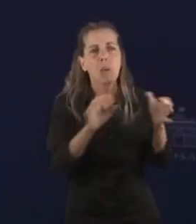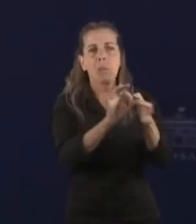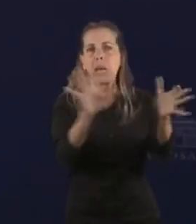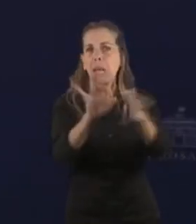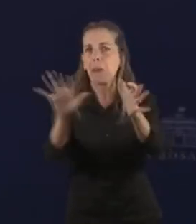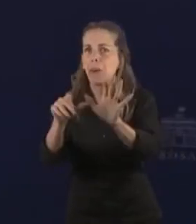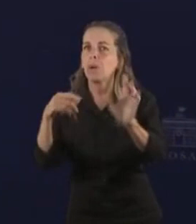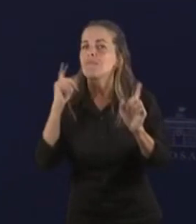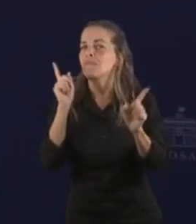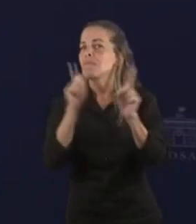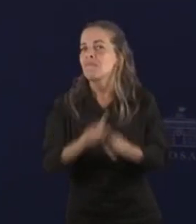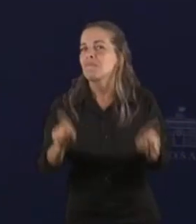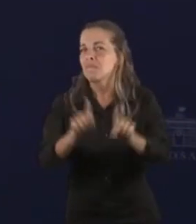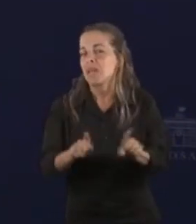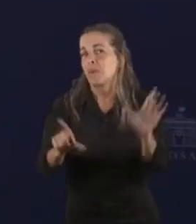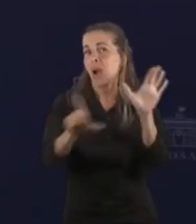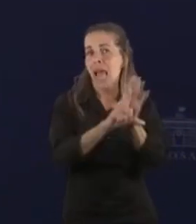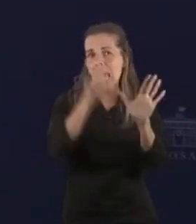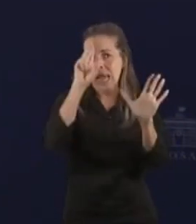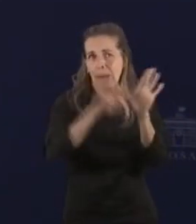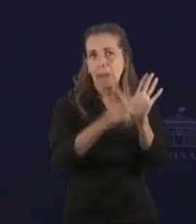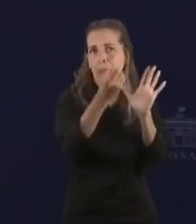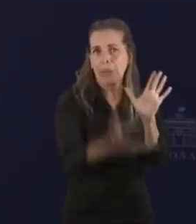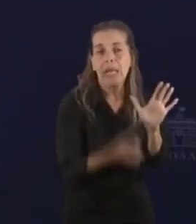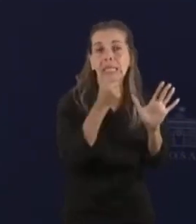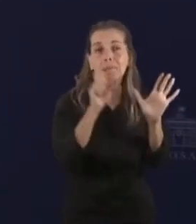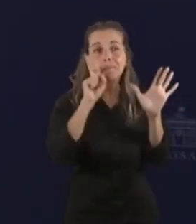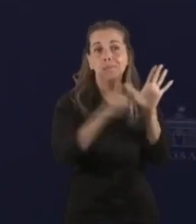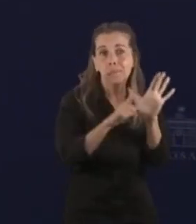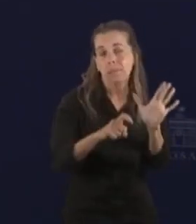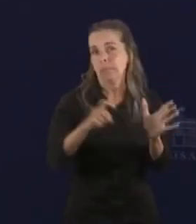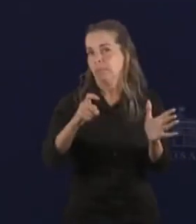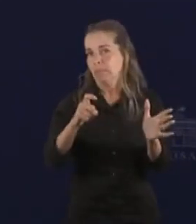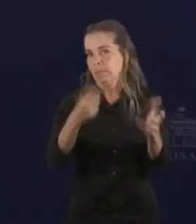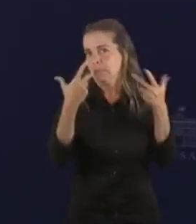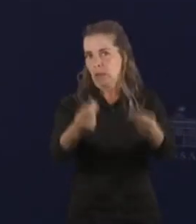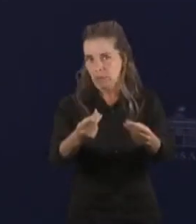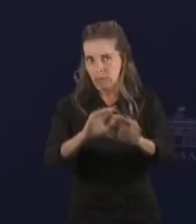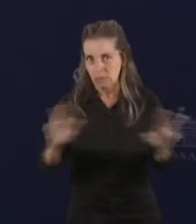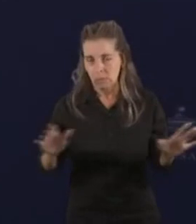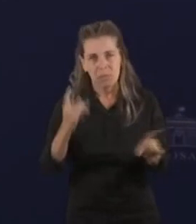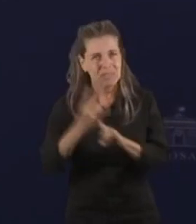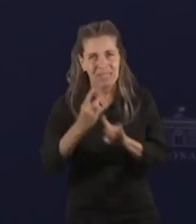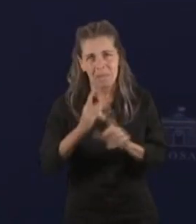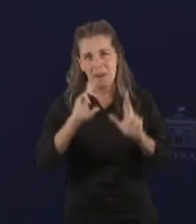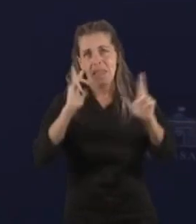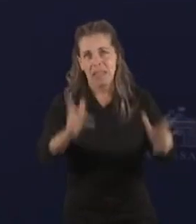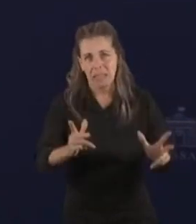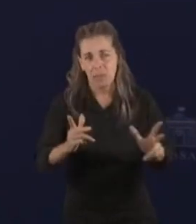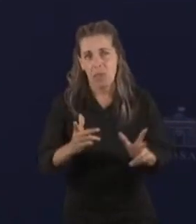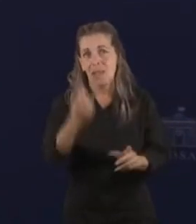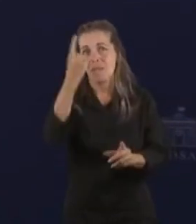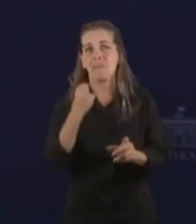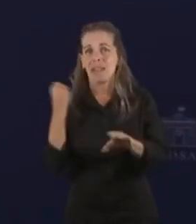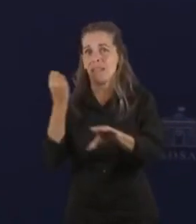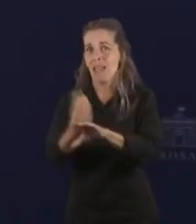ley y dentro de El marco que nosotros venimos venimos marcando desde desde comienzos